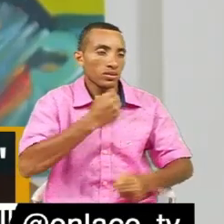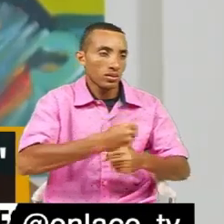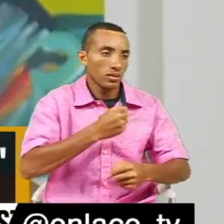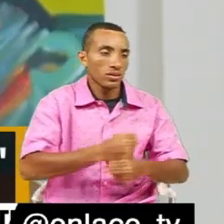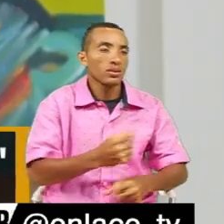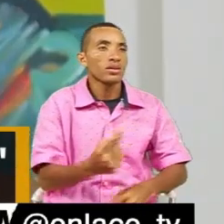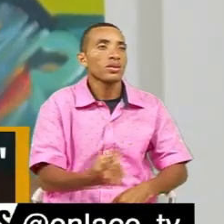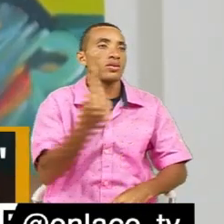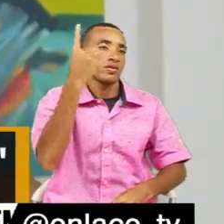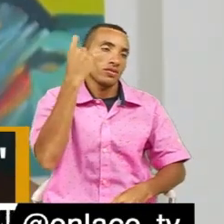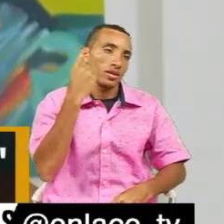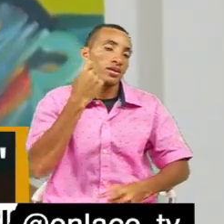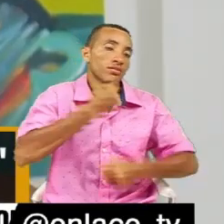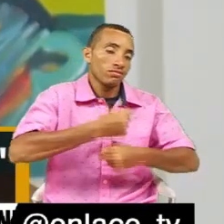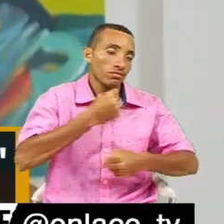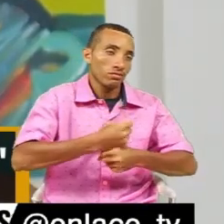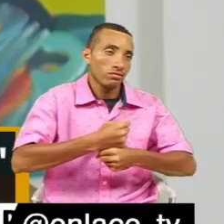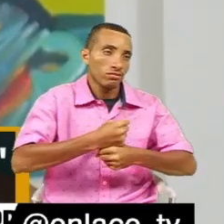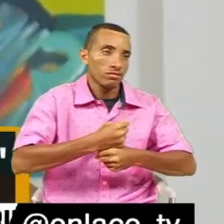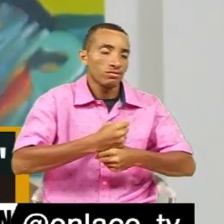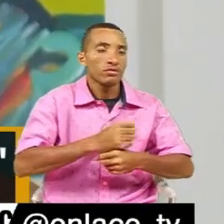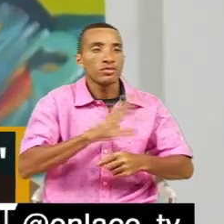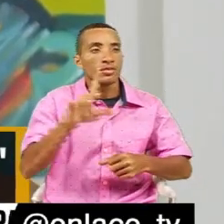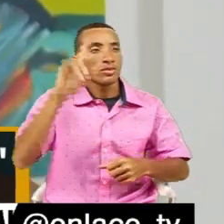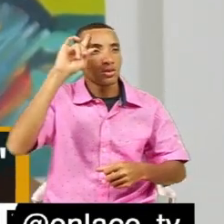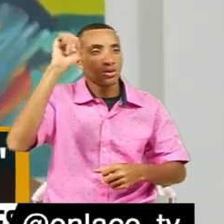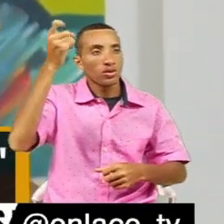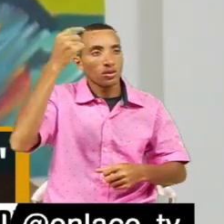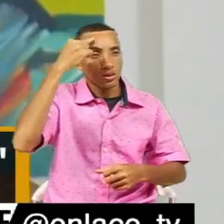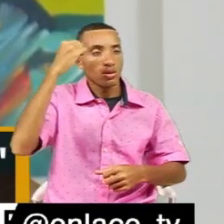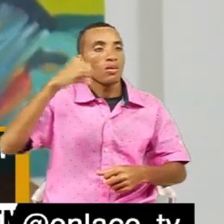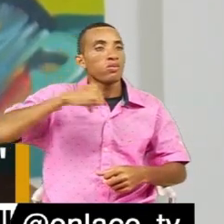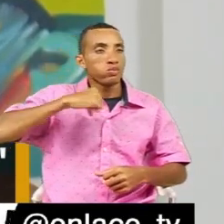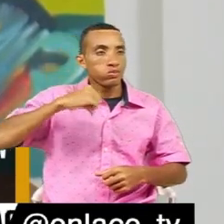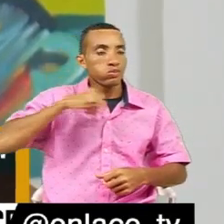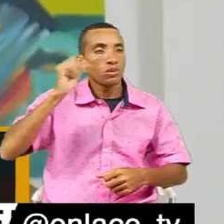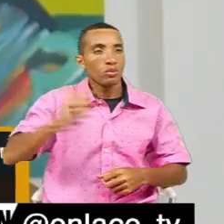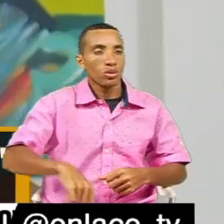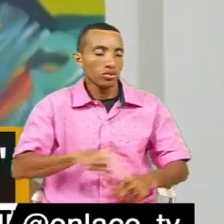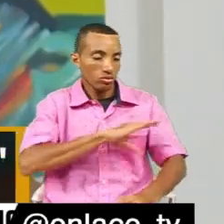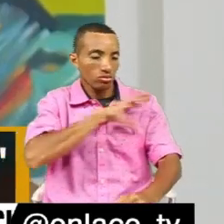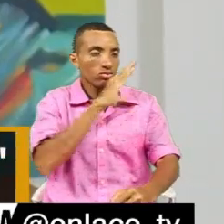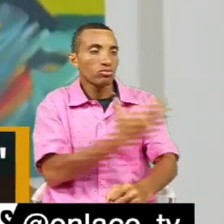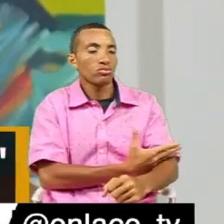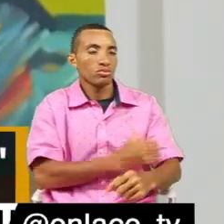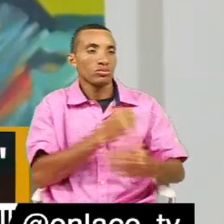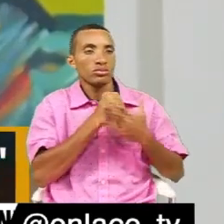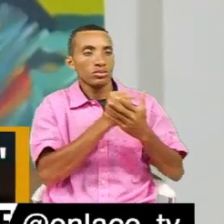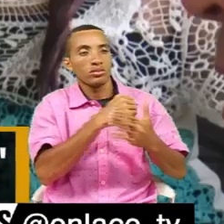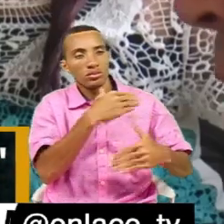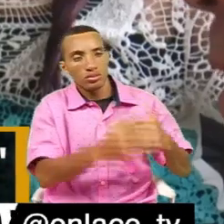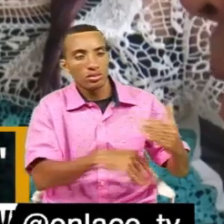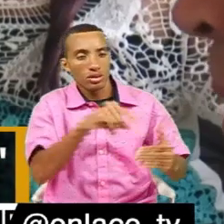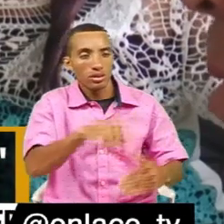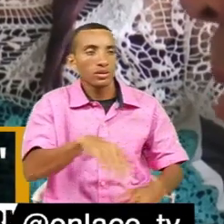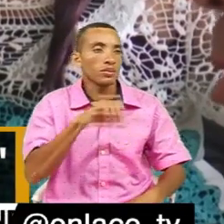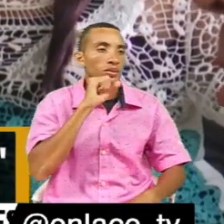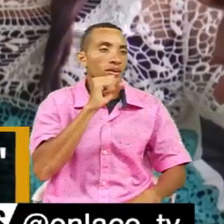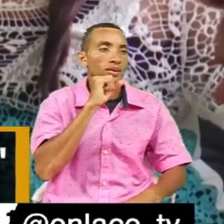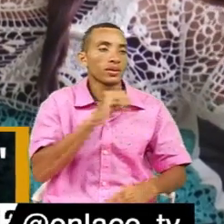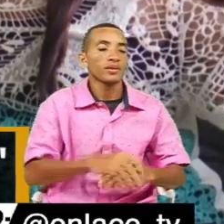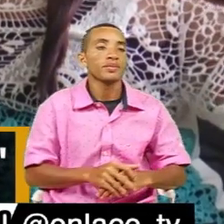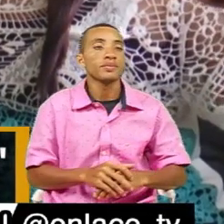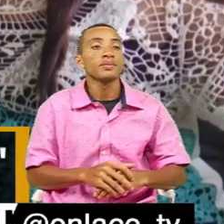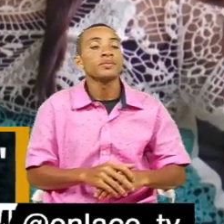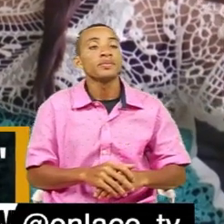hace falta ese empleo que el gobierno nacional tiene y que tiene la capacidad para desarrollarlo en Barranca Bermeja. Barranca Bermeja